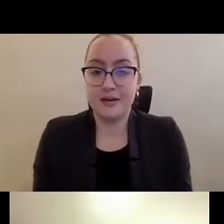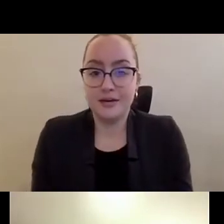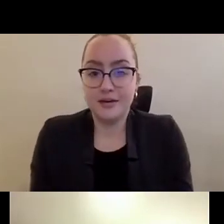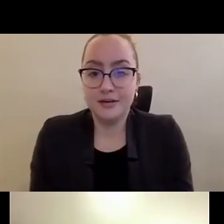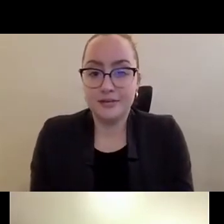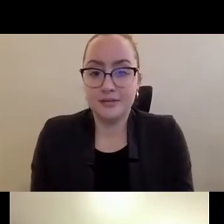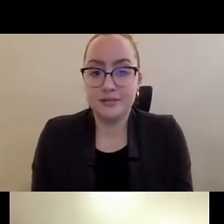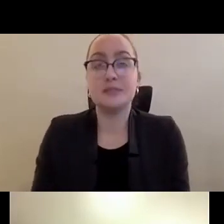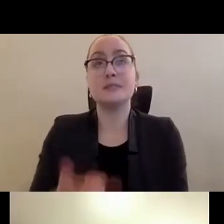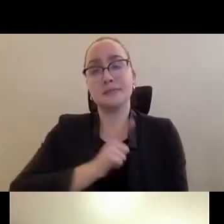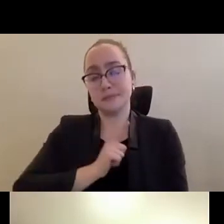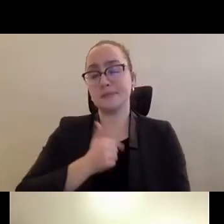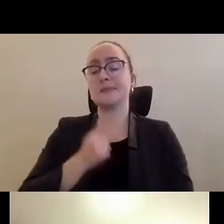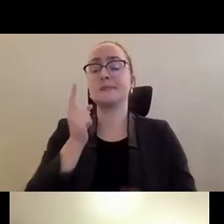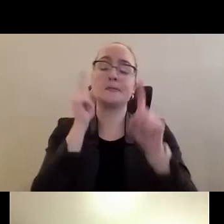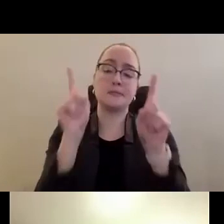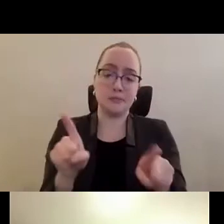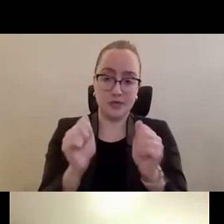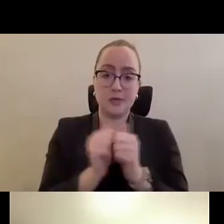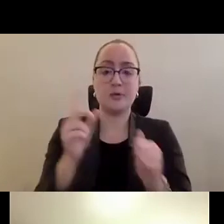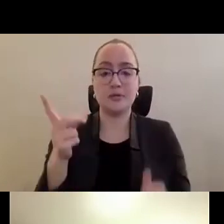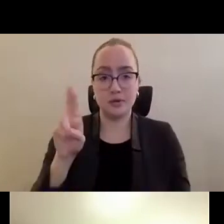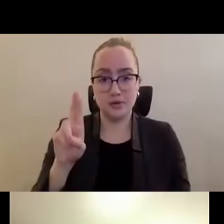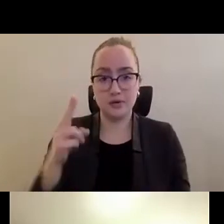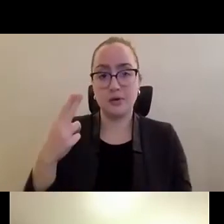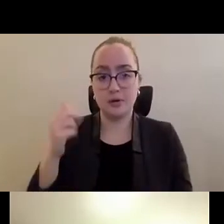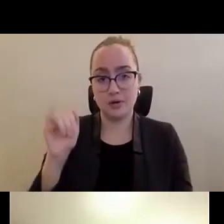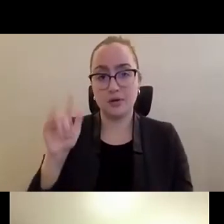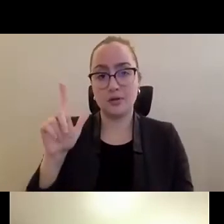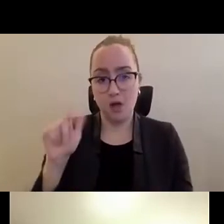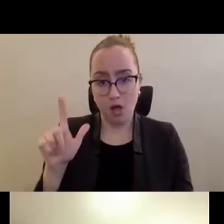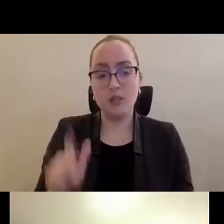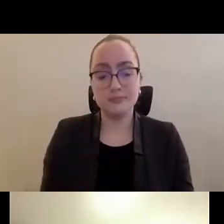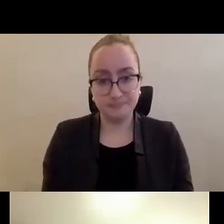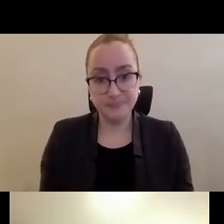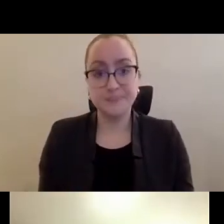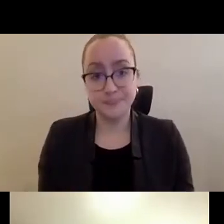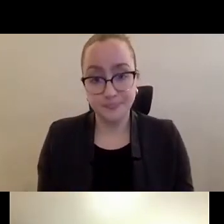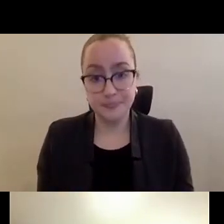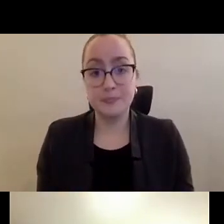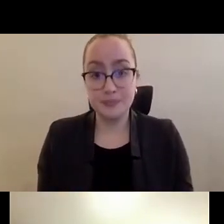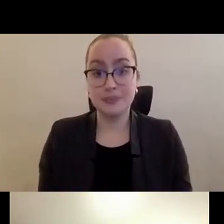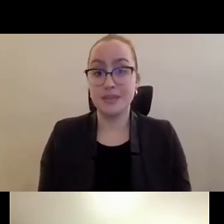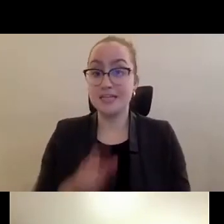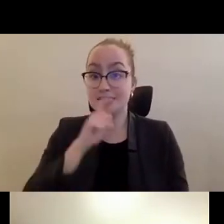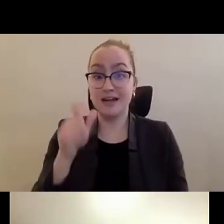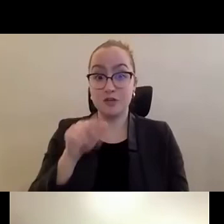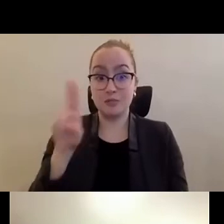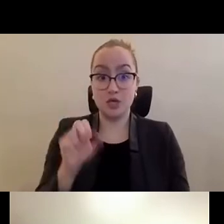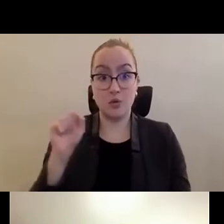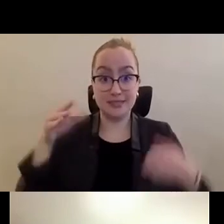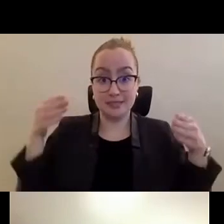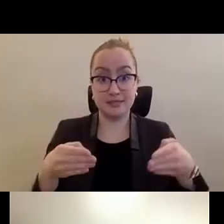esos países. Sí, yo estoy totalmente en acuerdo de lo que está diciendo doctora Celal. Me parece que ni tiene que ser